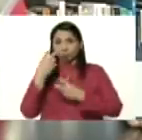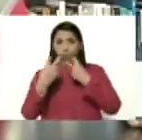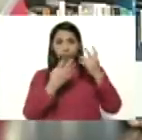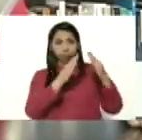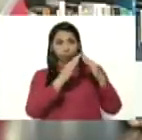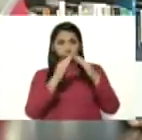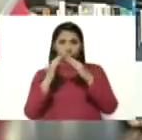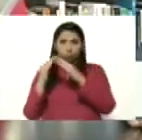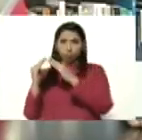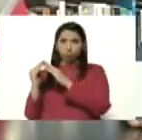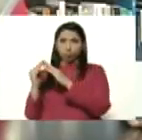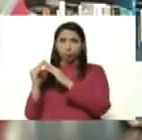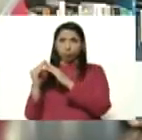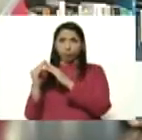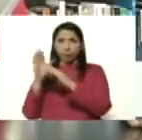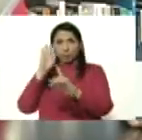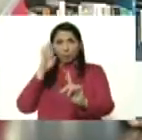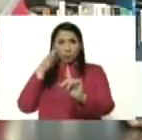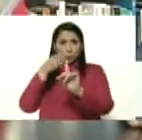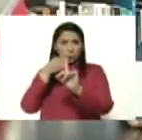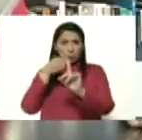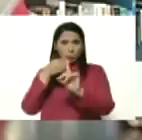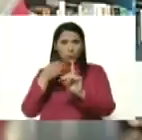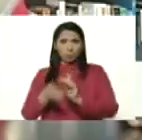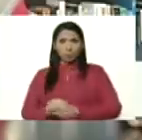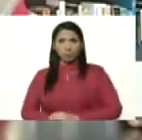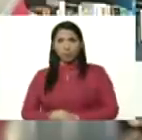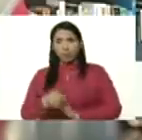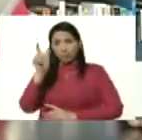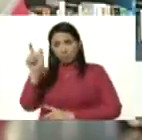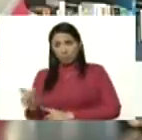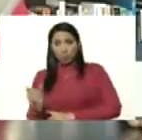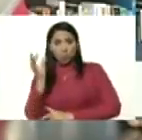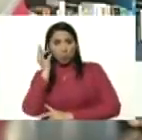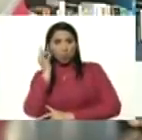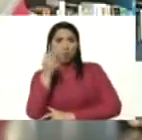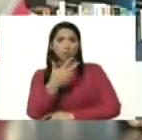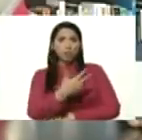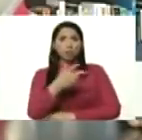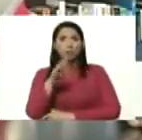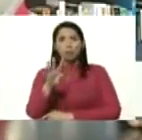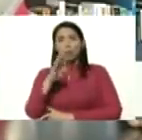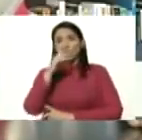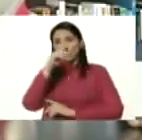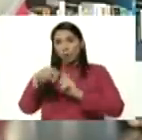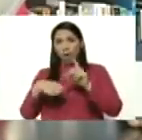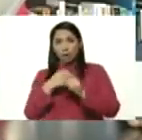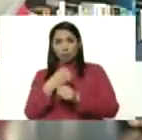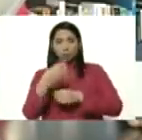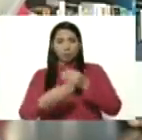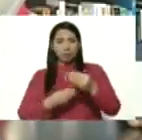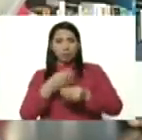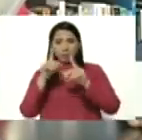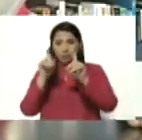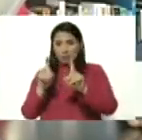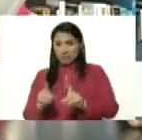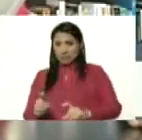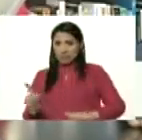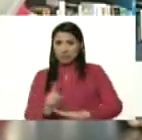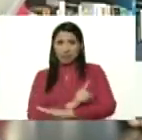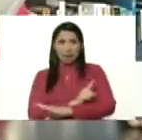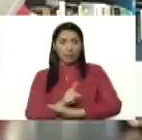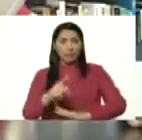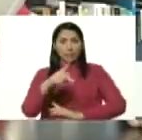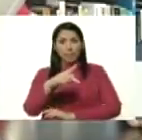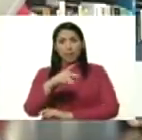casa se abordó a esta mujer de 34 años, se le hicieron los exámenes de inmediato de